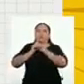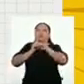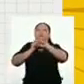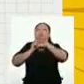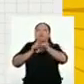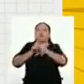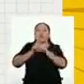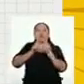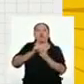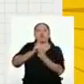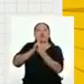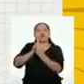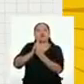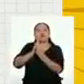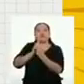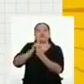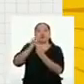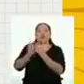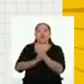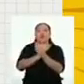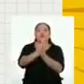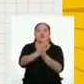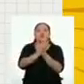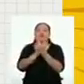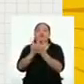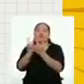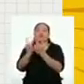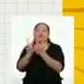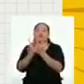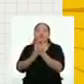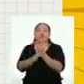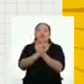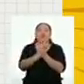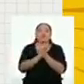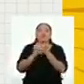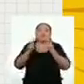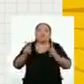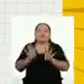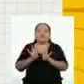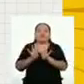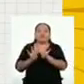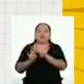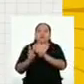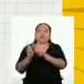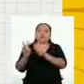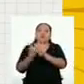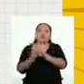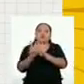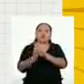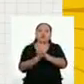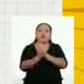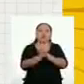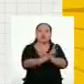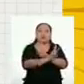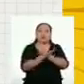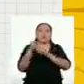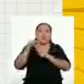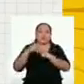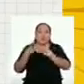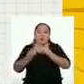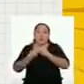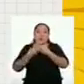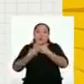cada una a su vez contagia a dos más, tenemos una progresión geométrica calculada en base a multiplicación.